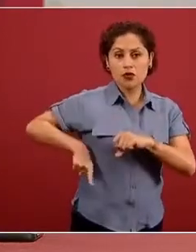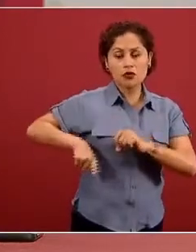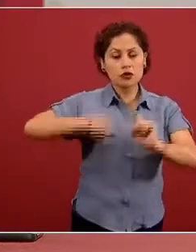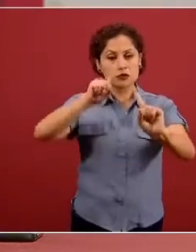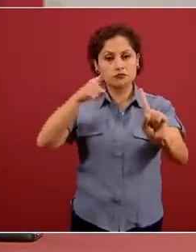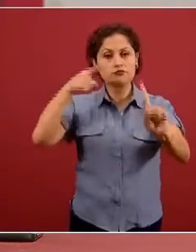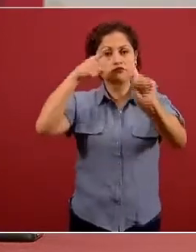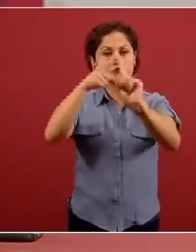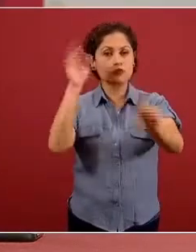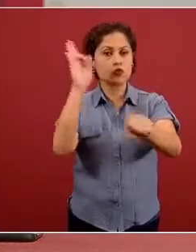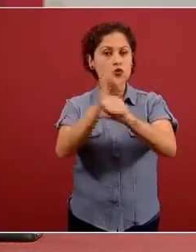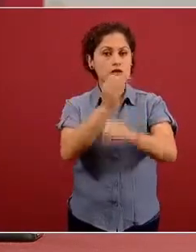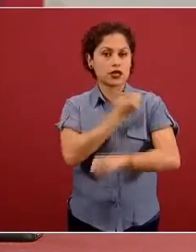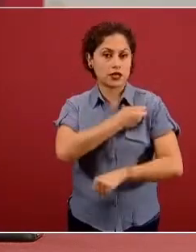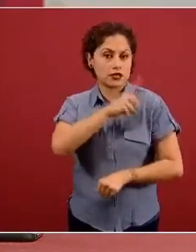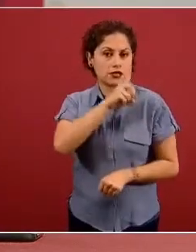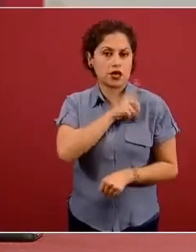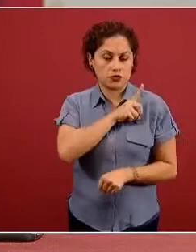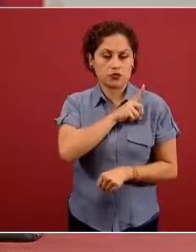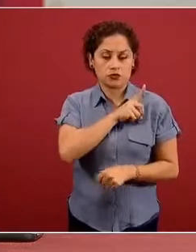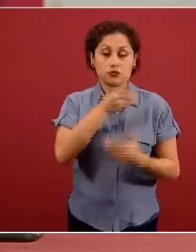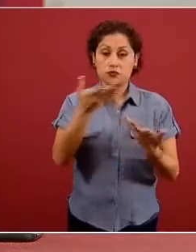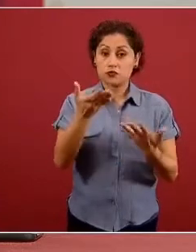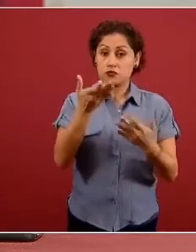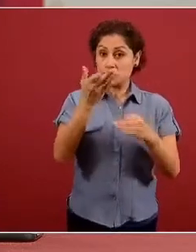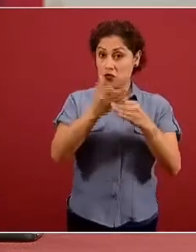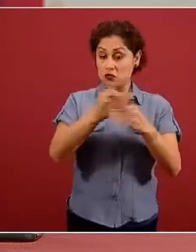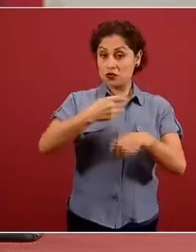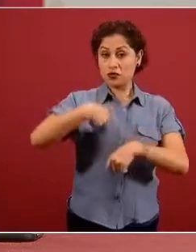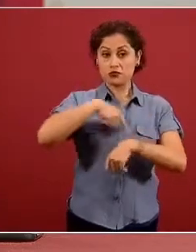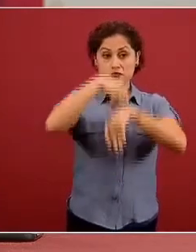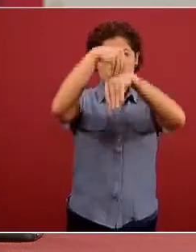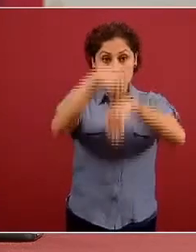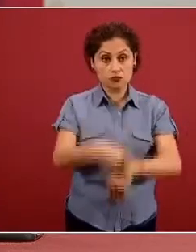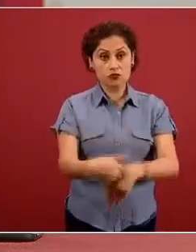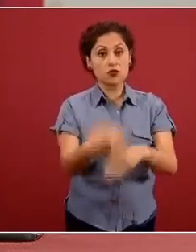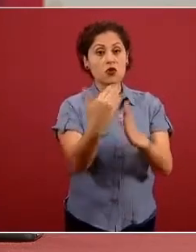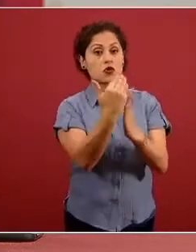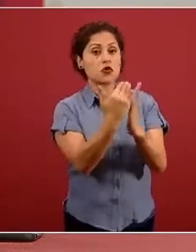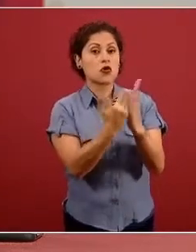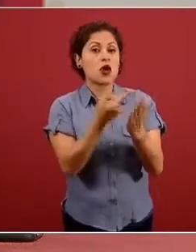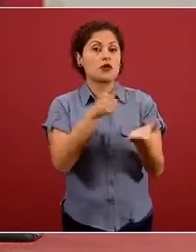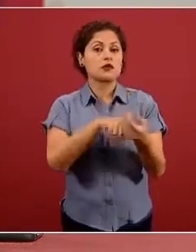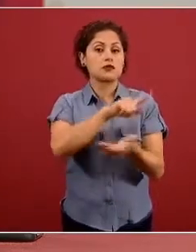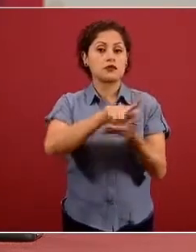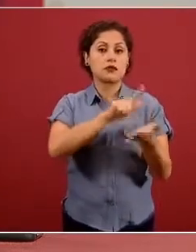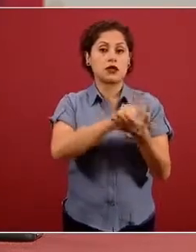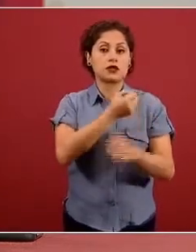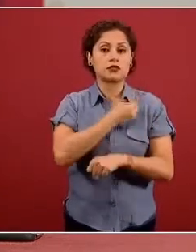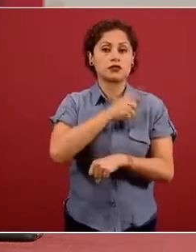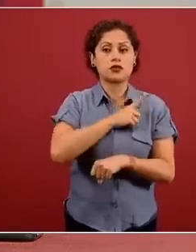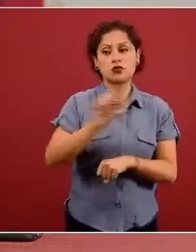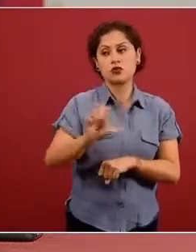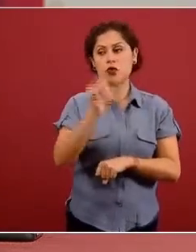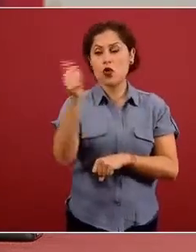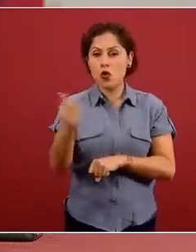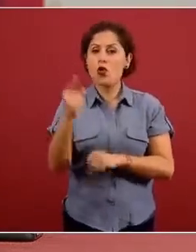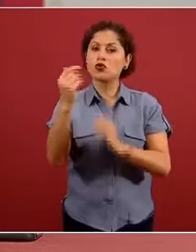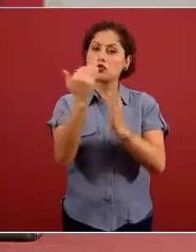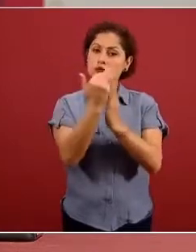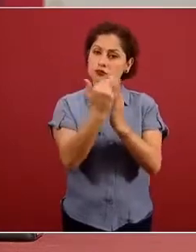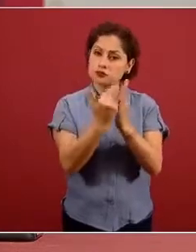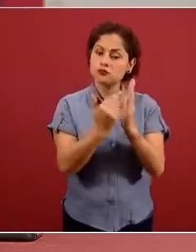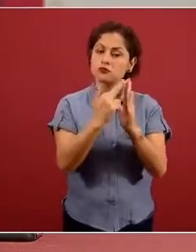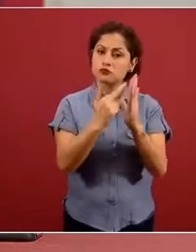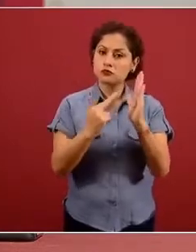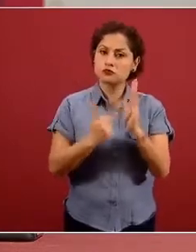trabajando coordinadamente. El marco que establece la Ley General de Salud y otras disposiciones es muy claro sobre este fenómeno